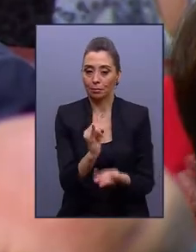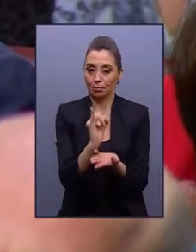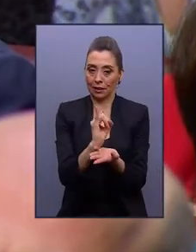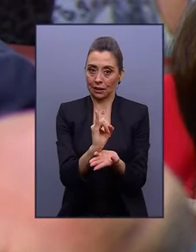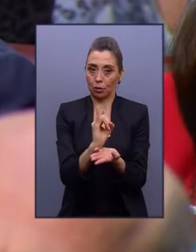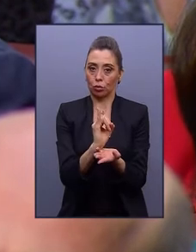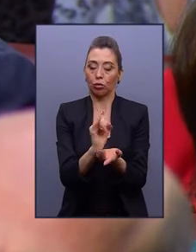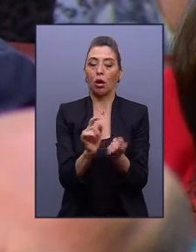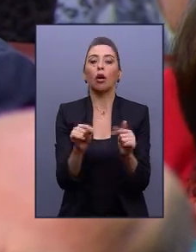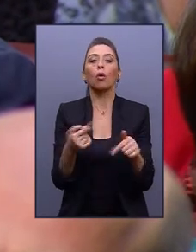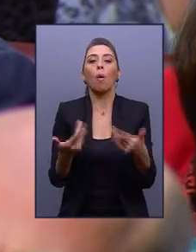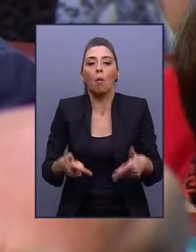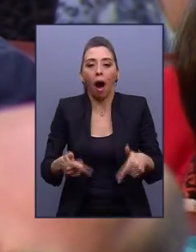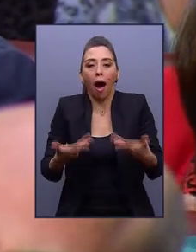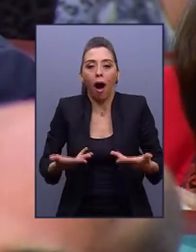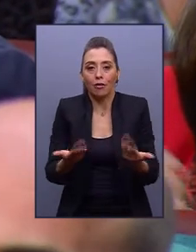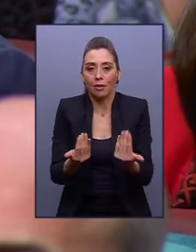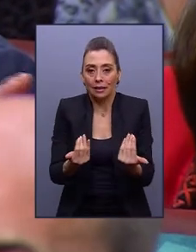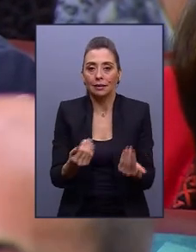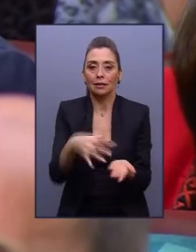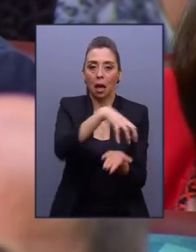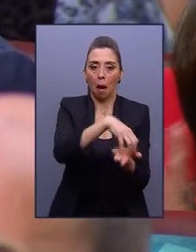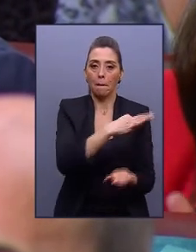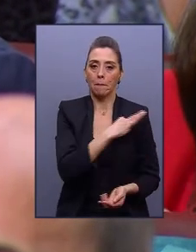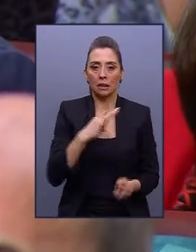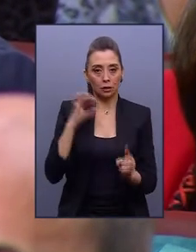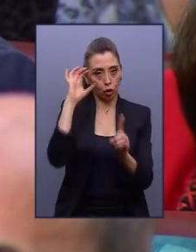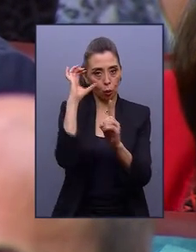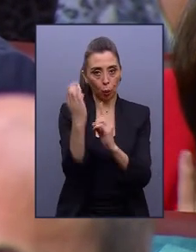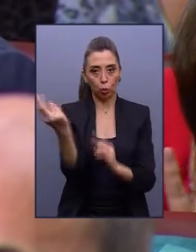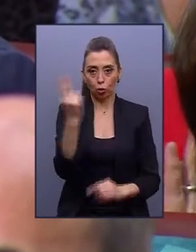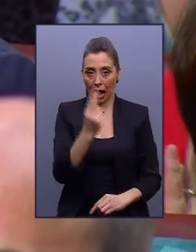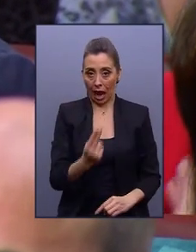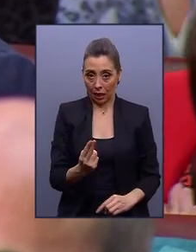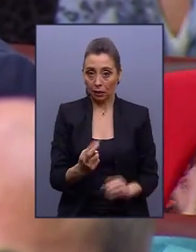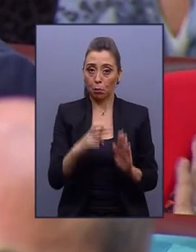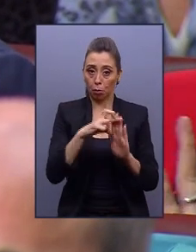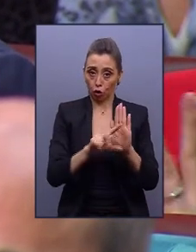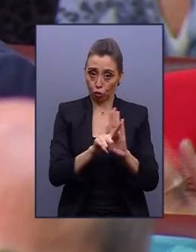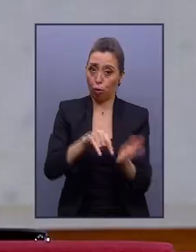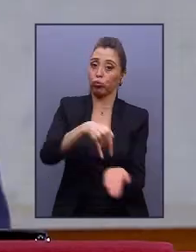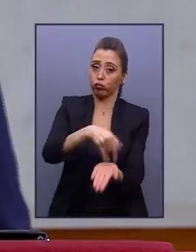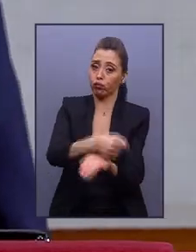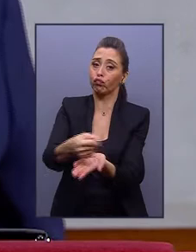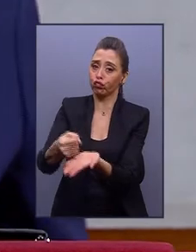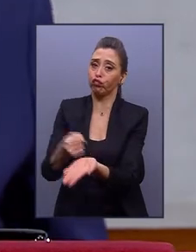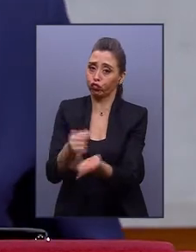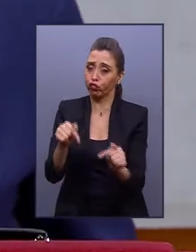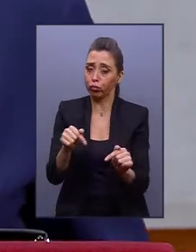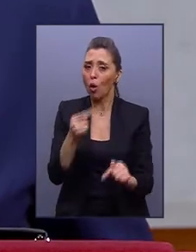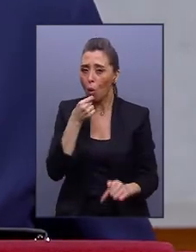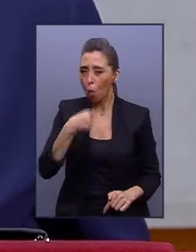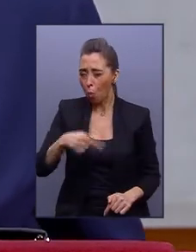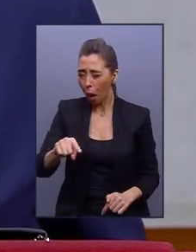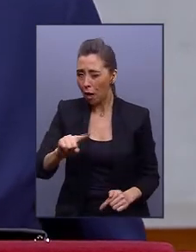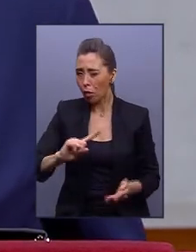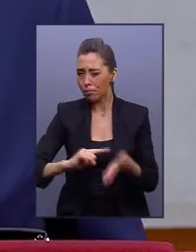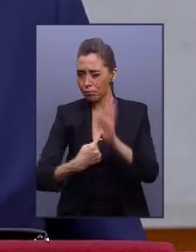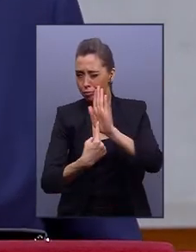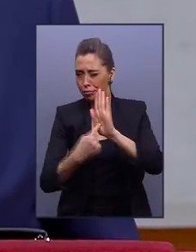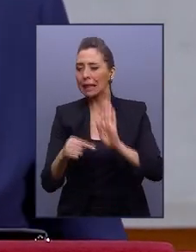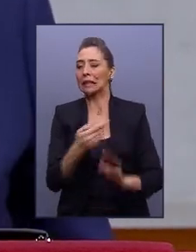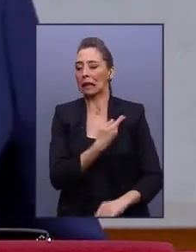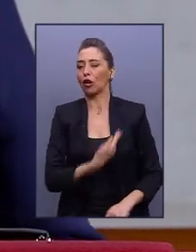altura de los tiempos en estas áreas, como el Ministerio de la Cultura y las Artes, que se tramita en este Congreso y que sé que veremos concretarse durante